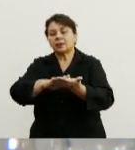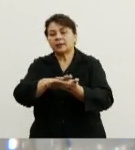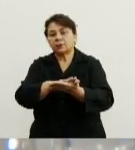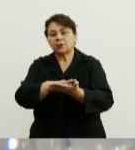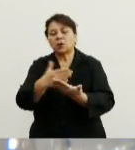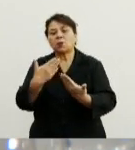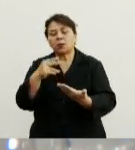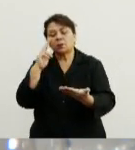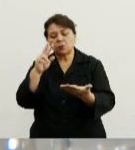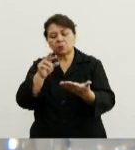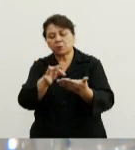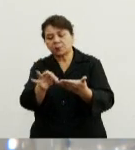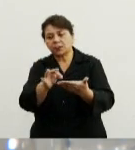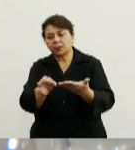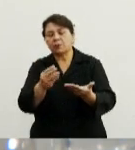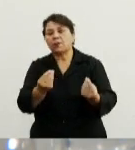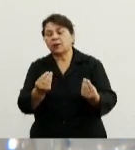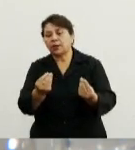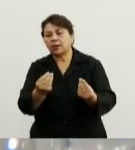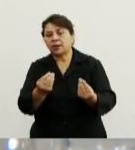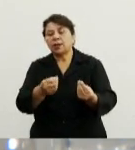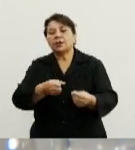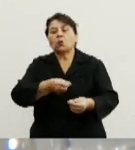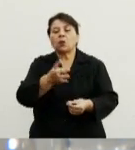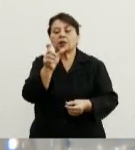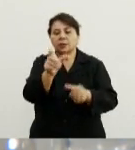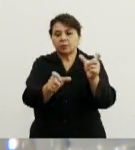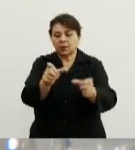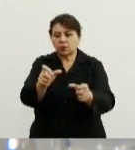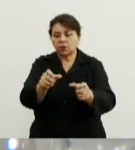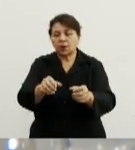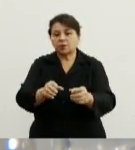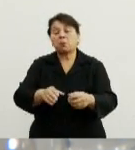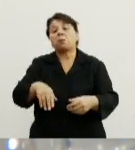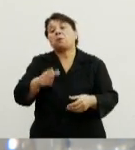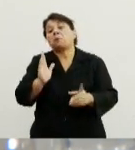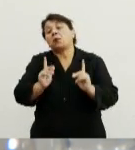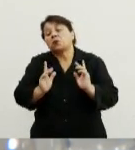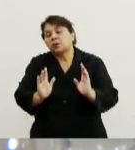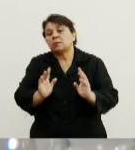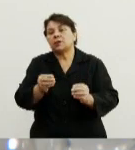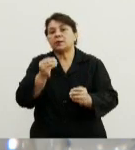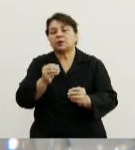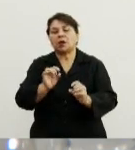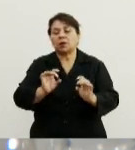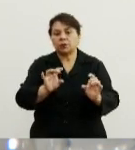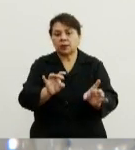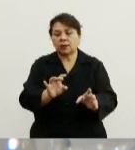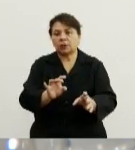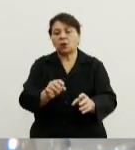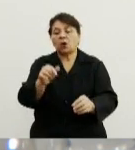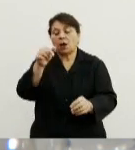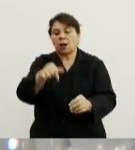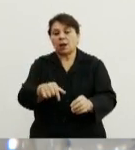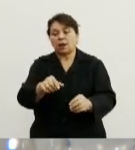podemos llegar a tener en nuestra provincia y la cantidad de pacientes con enfermedad de kobe que podemos tener en